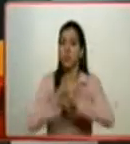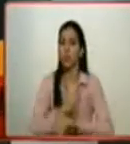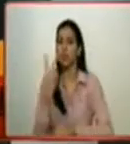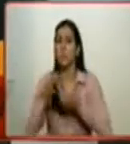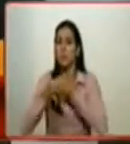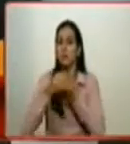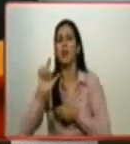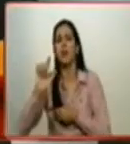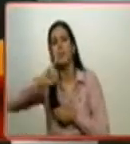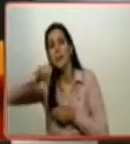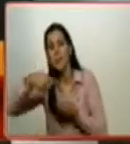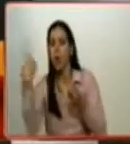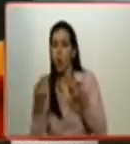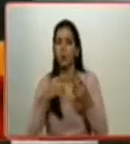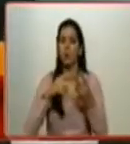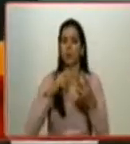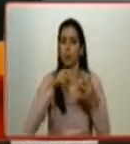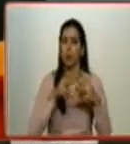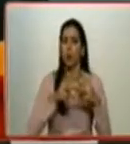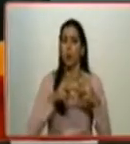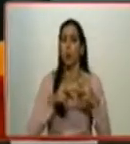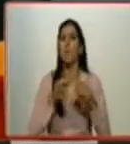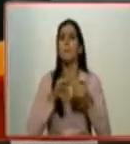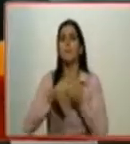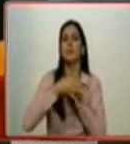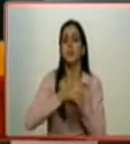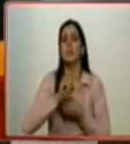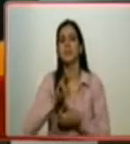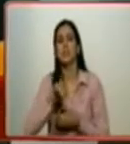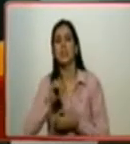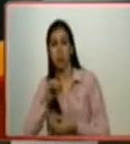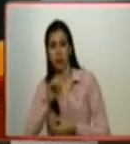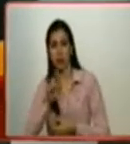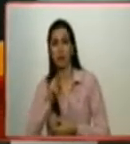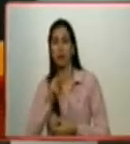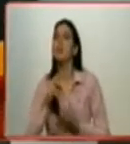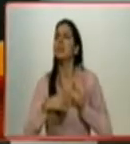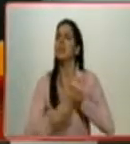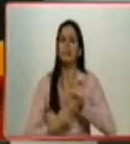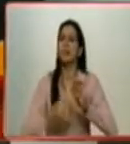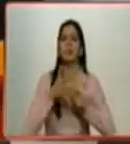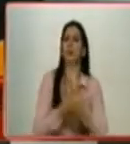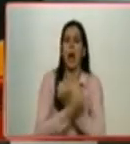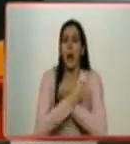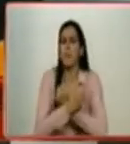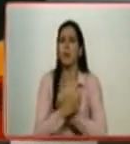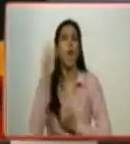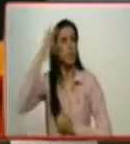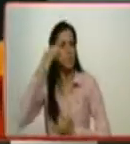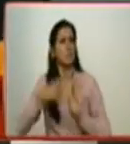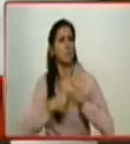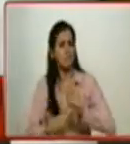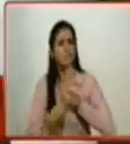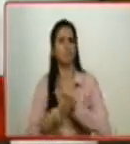Jiménez y uno en el municipio Iribarne. Es una demostración de amor, de despliegue, de conciencia de